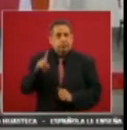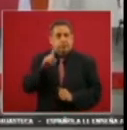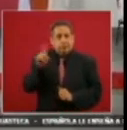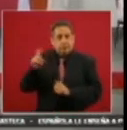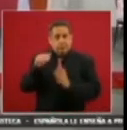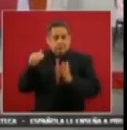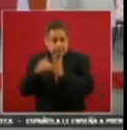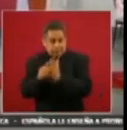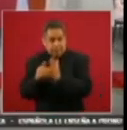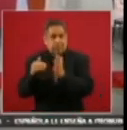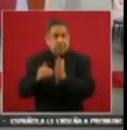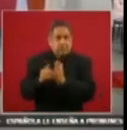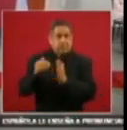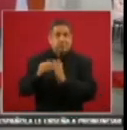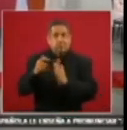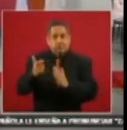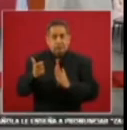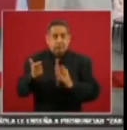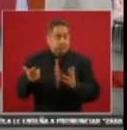$100,000 millones.